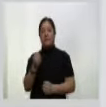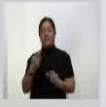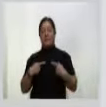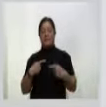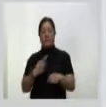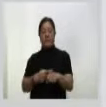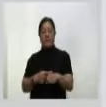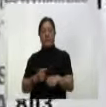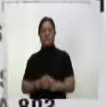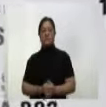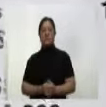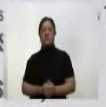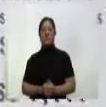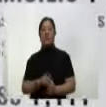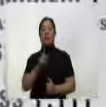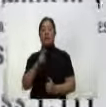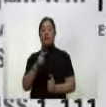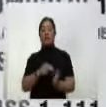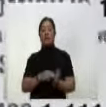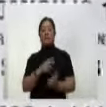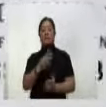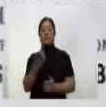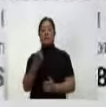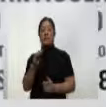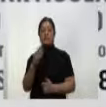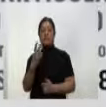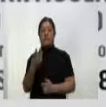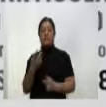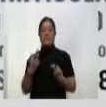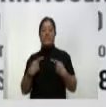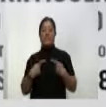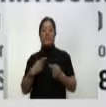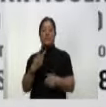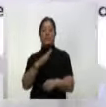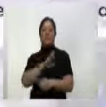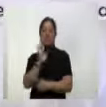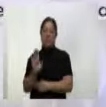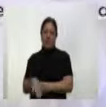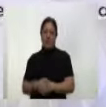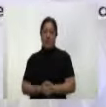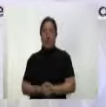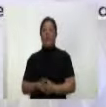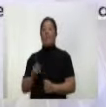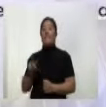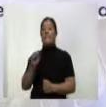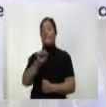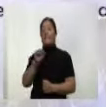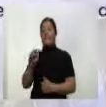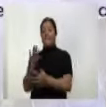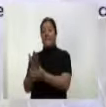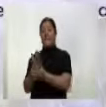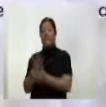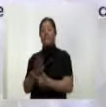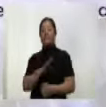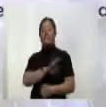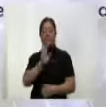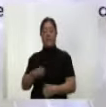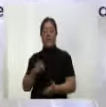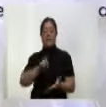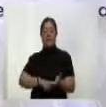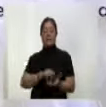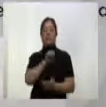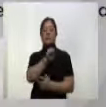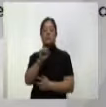17,829 casos positivos y 2,393 fallecimientos. La dependencia informó que las defunciones se registraron en la CESA